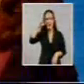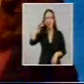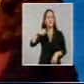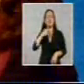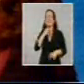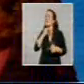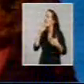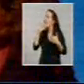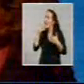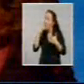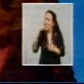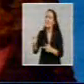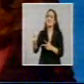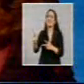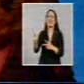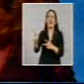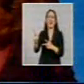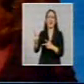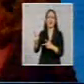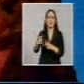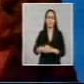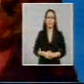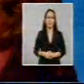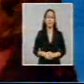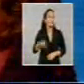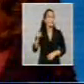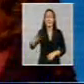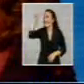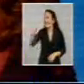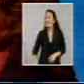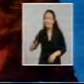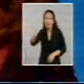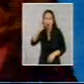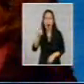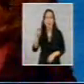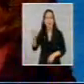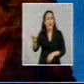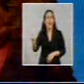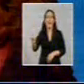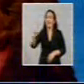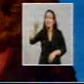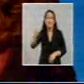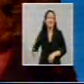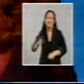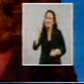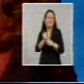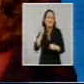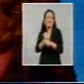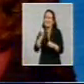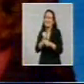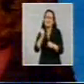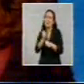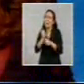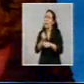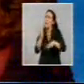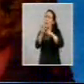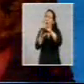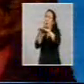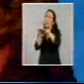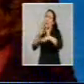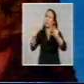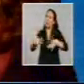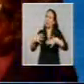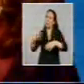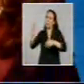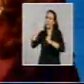quiero decirle, este hombre que ha ocupado las más altas jerarquías de esta